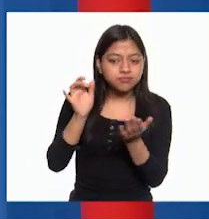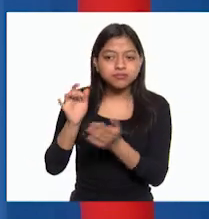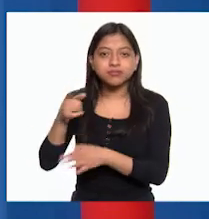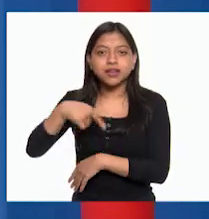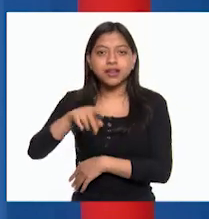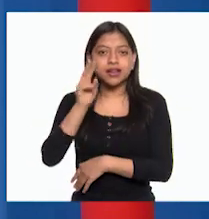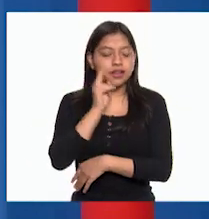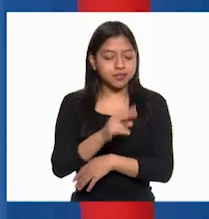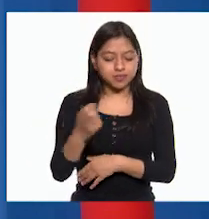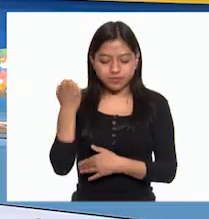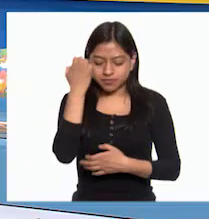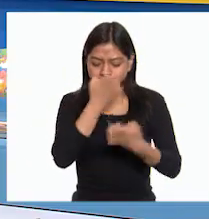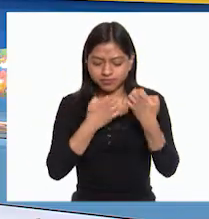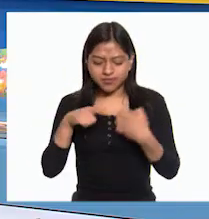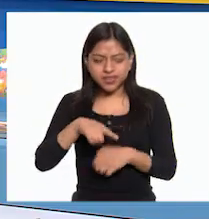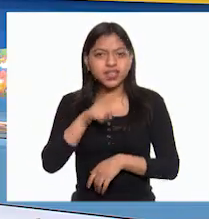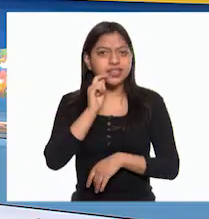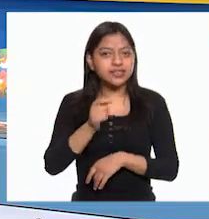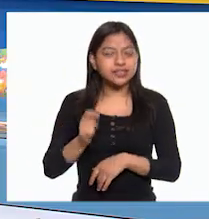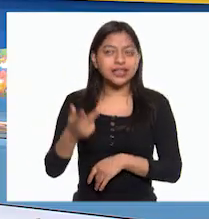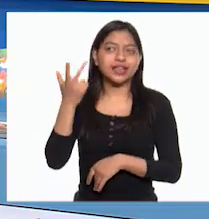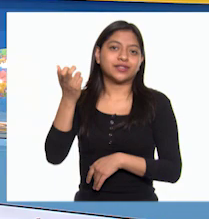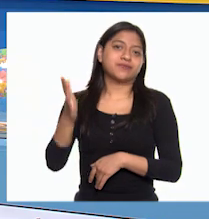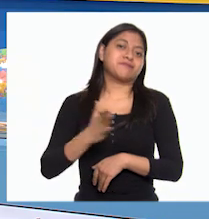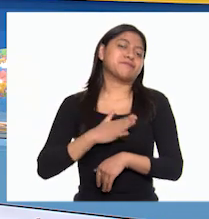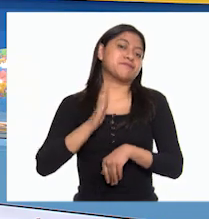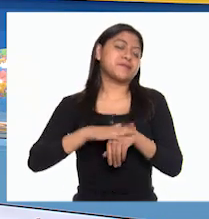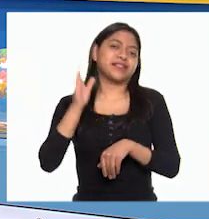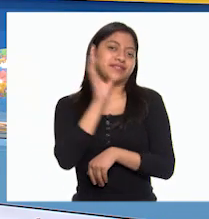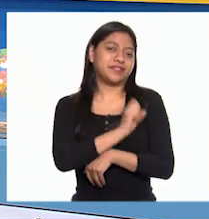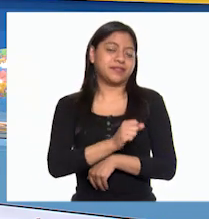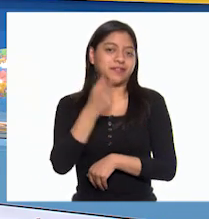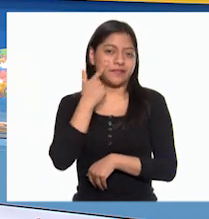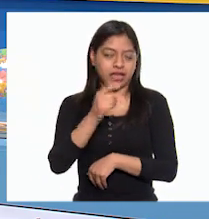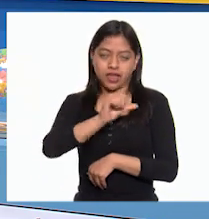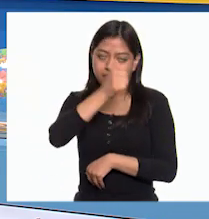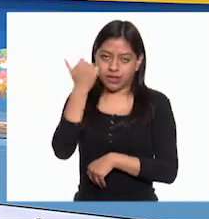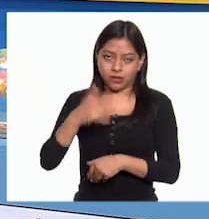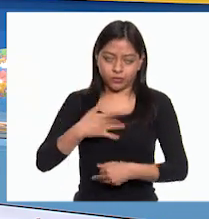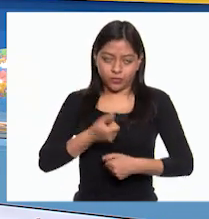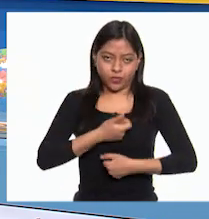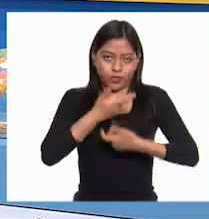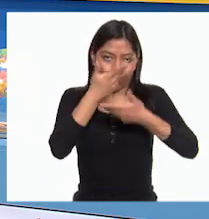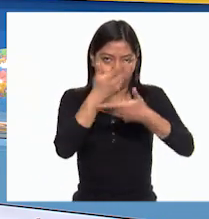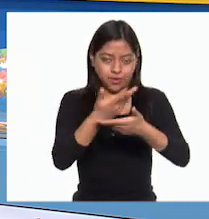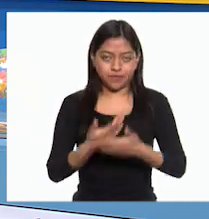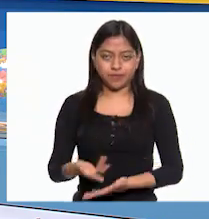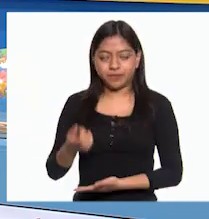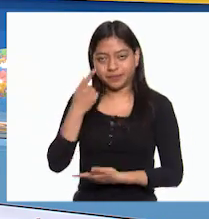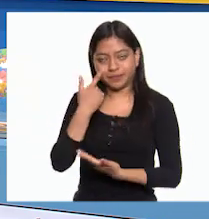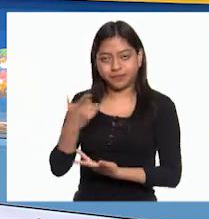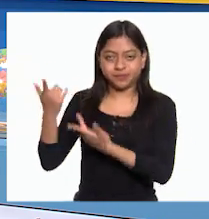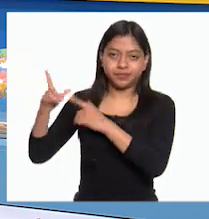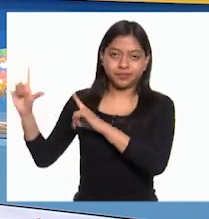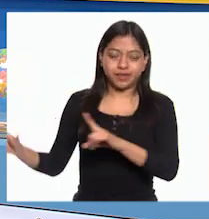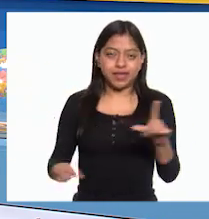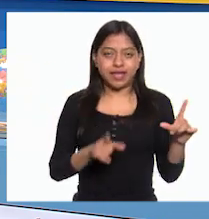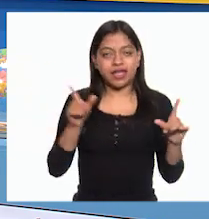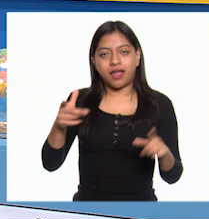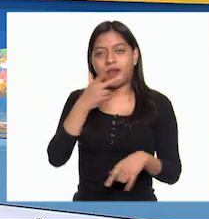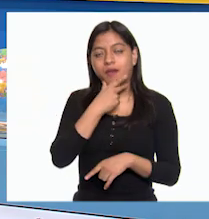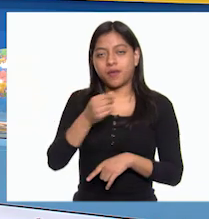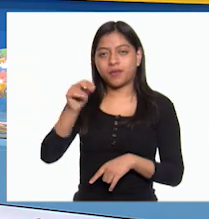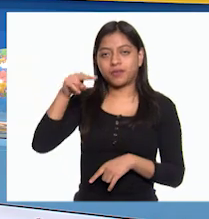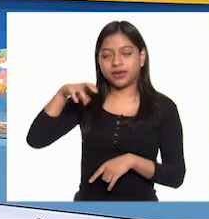mediante el análisis. Me alegra saber eso, pues ahora leeremos y analizaremos el segundo poema de Amado Nervo,